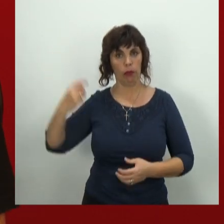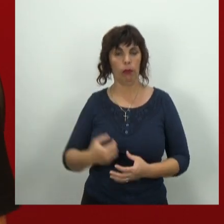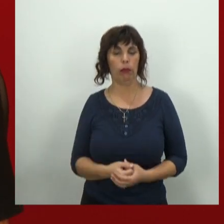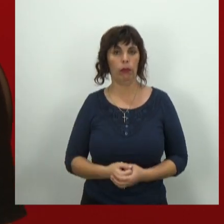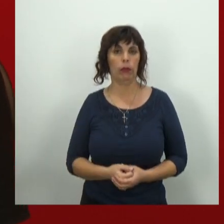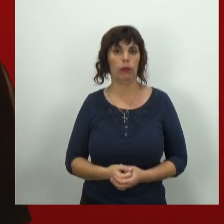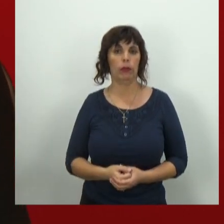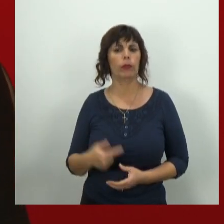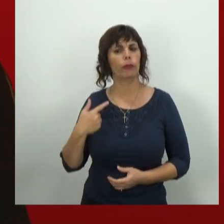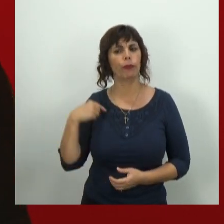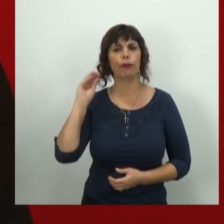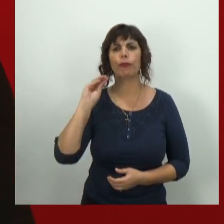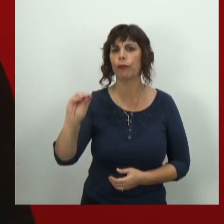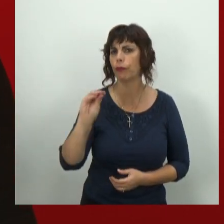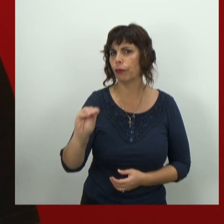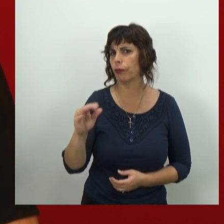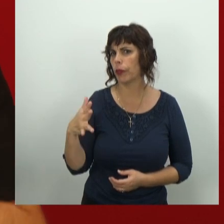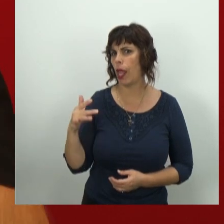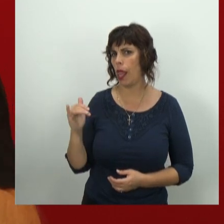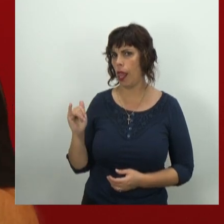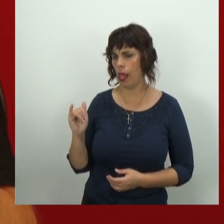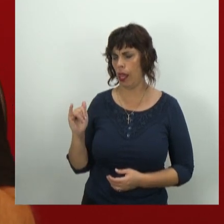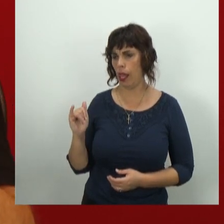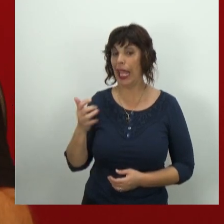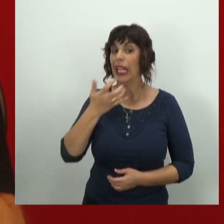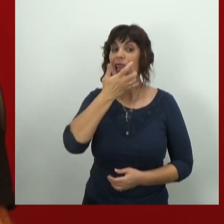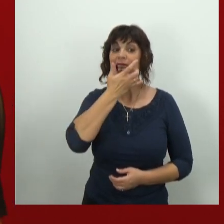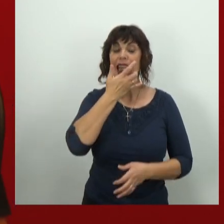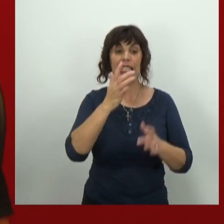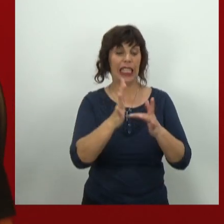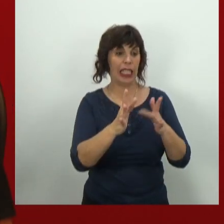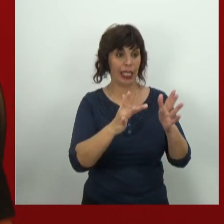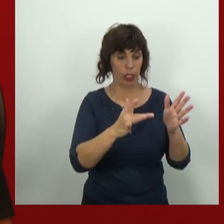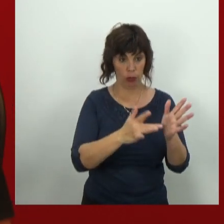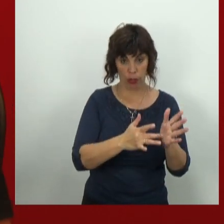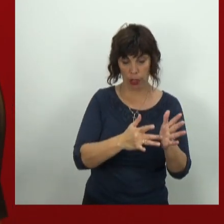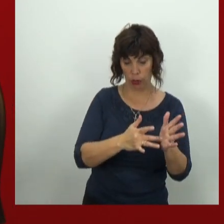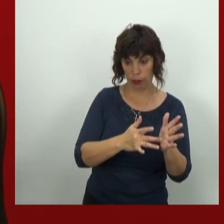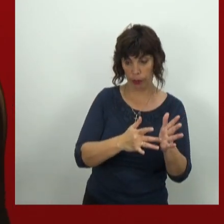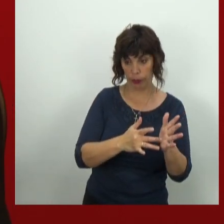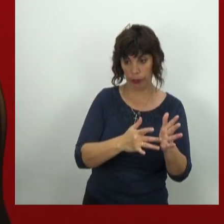Y tengo una pregunta, querido oyente. Si Jesucristo habló